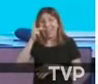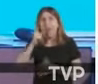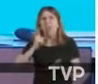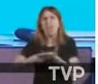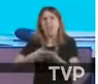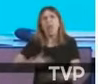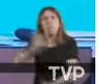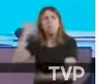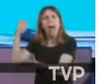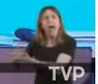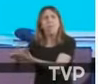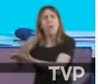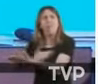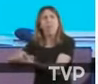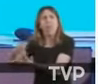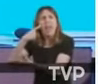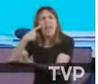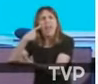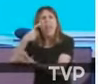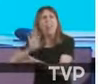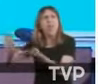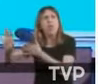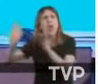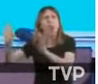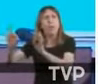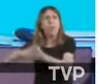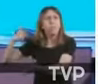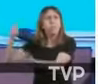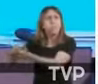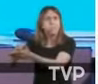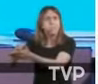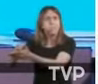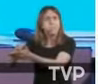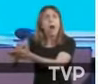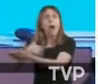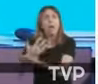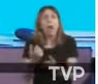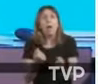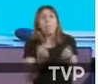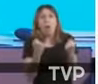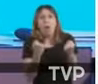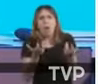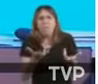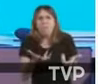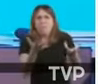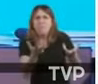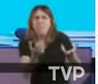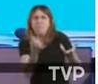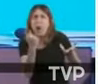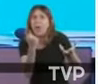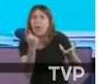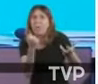al Fondo Monetario Internacional toda la deuda que se había con el Fondo Monetario Internacional, fortaleció a la Argentina.